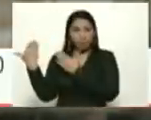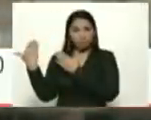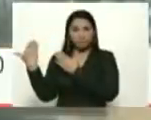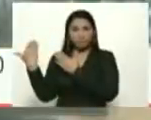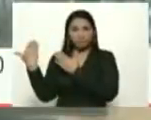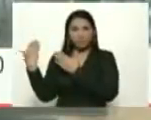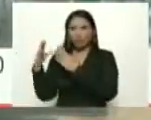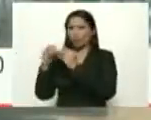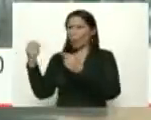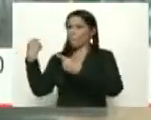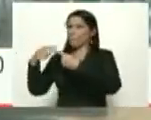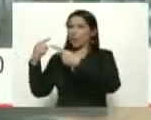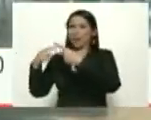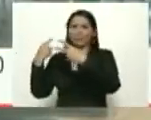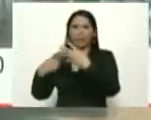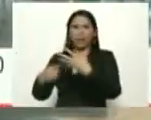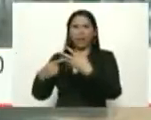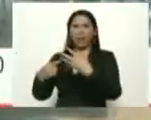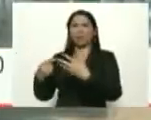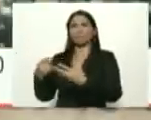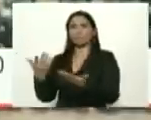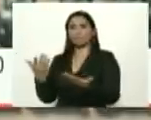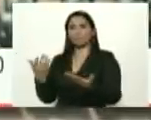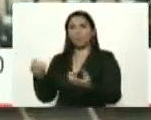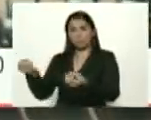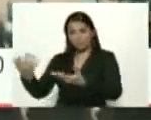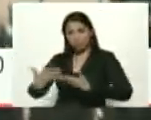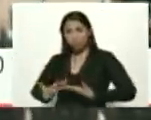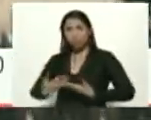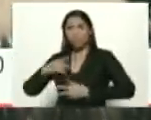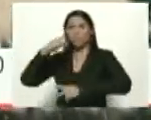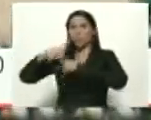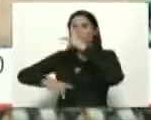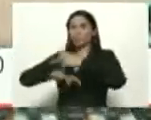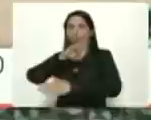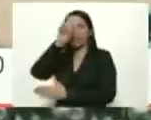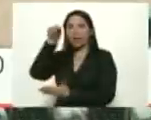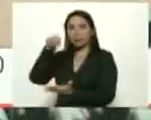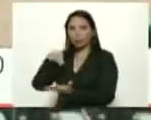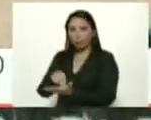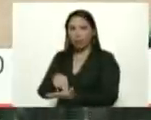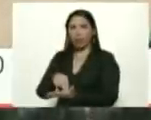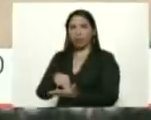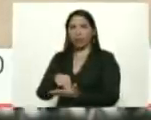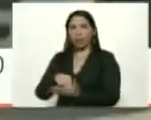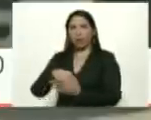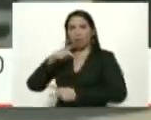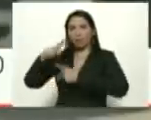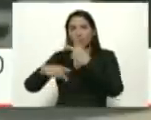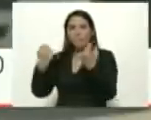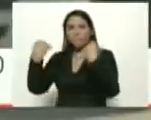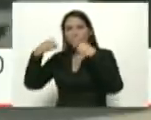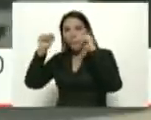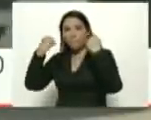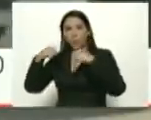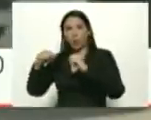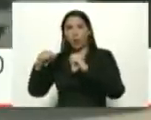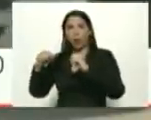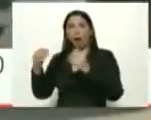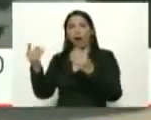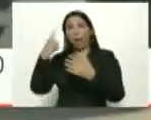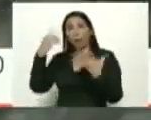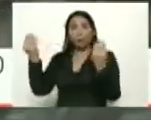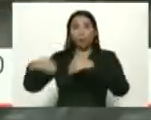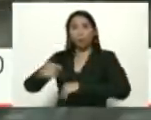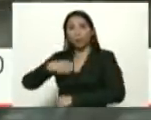todos los insumos que nos han llegado para la producción nacional planificada en alianza con nuestro pueblo,